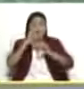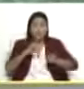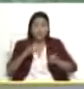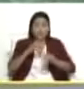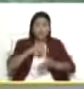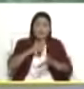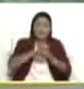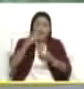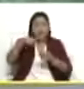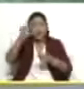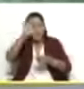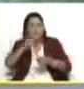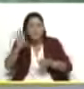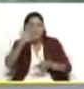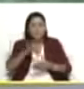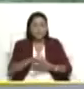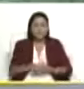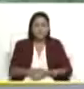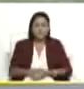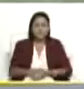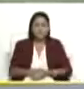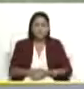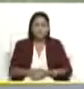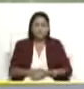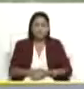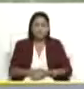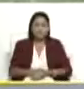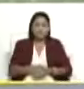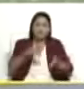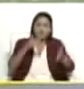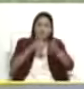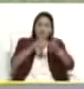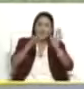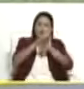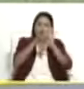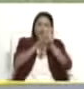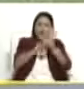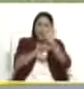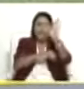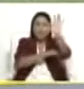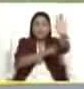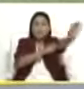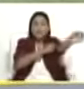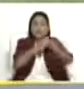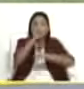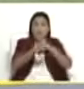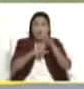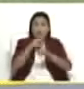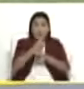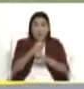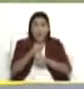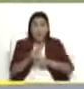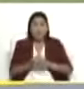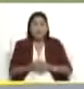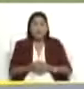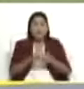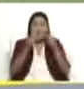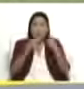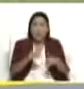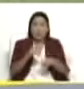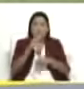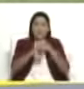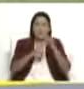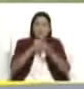tranquilidad a otros pueblos, mi comandante jefe. Han violado todas las normativas internacionales, los convenios bilaterales.